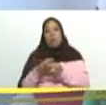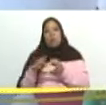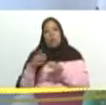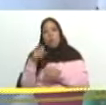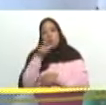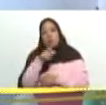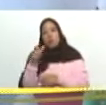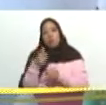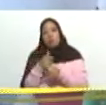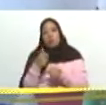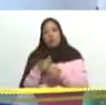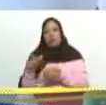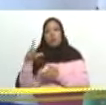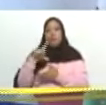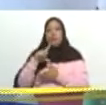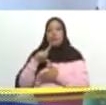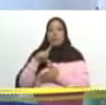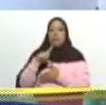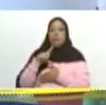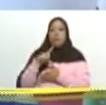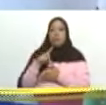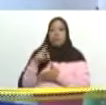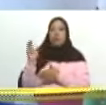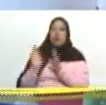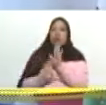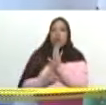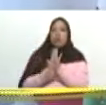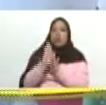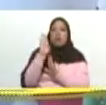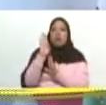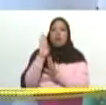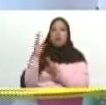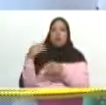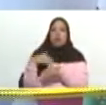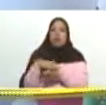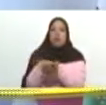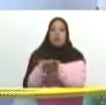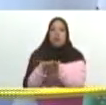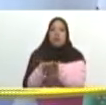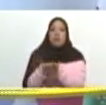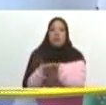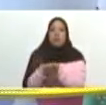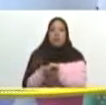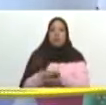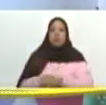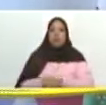propio latinoamericano y caribeño de desarrollo, de inclusión.